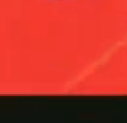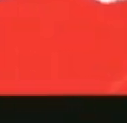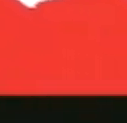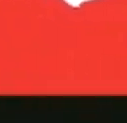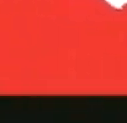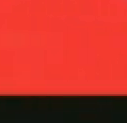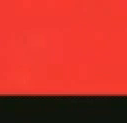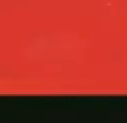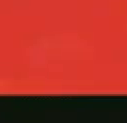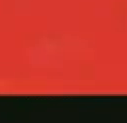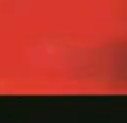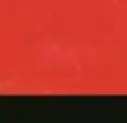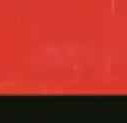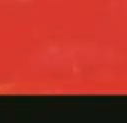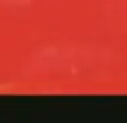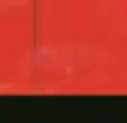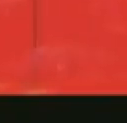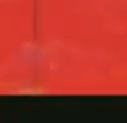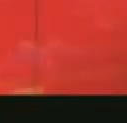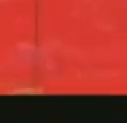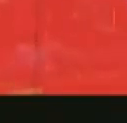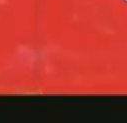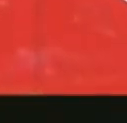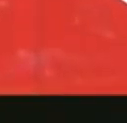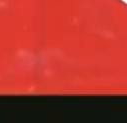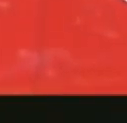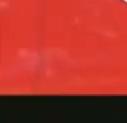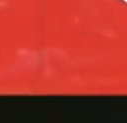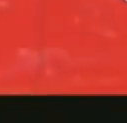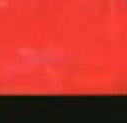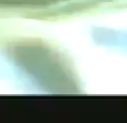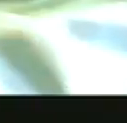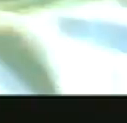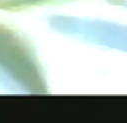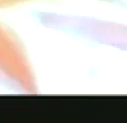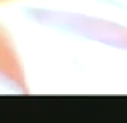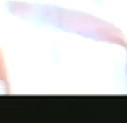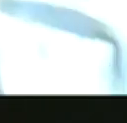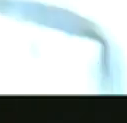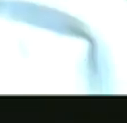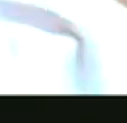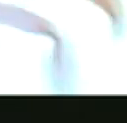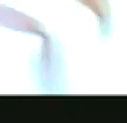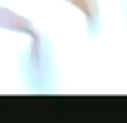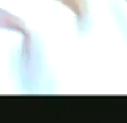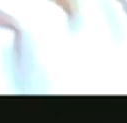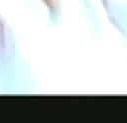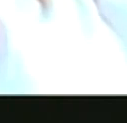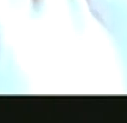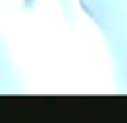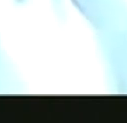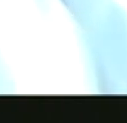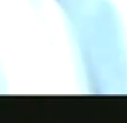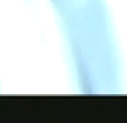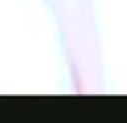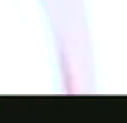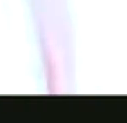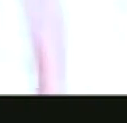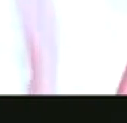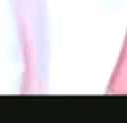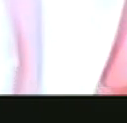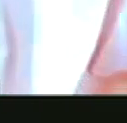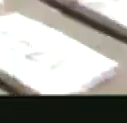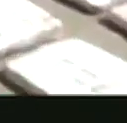la dea hasta que operó en venezuela en 2005 solo decomisó poco más de 30 toneladas de droga como